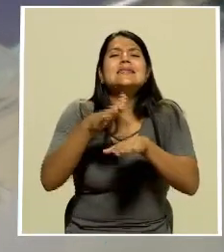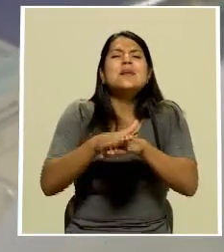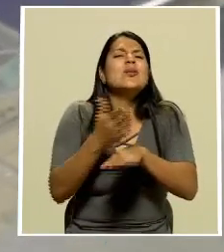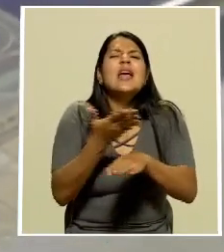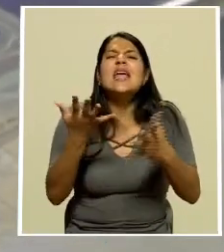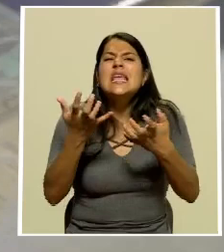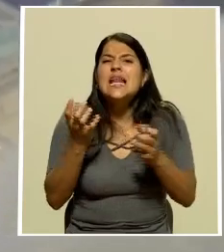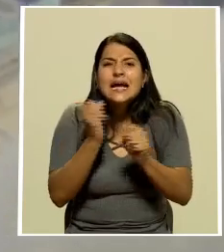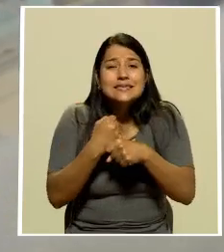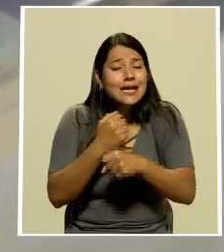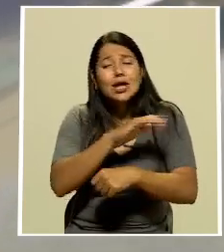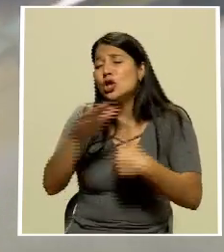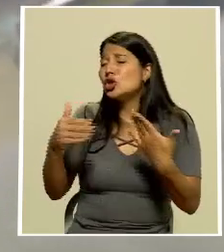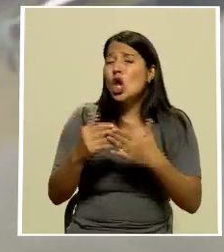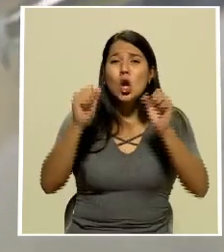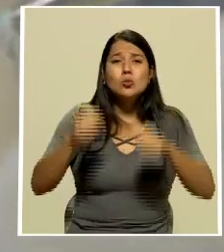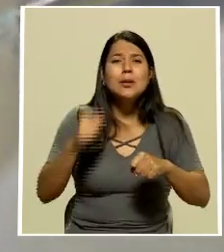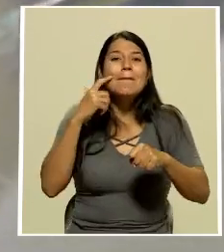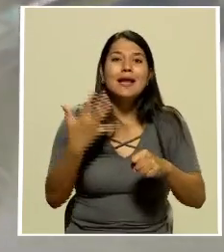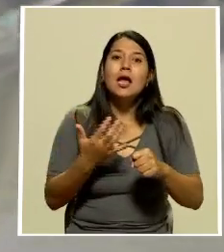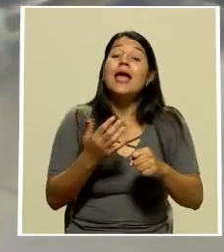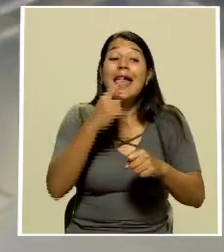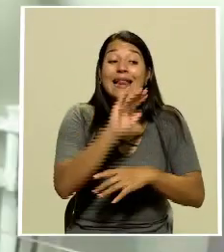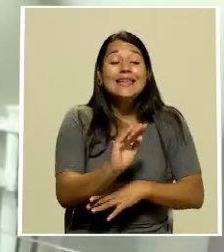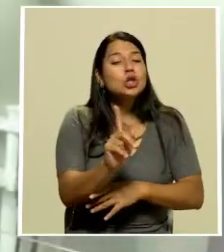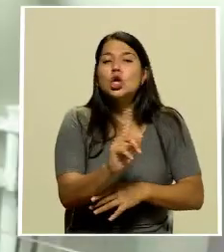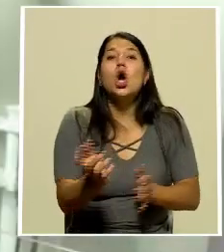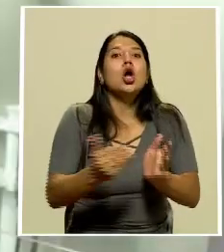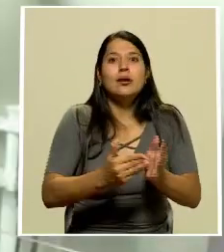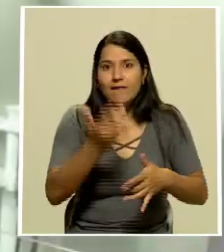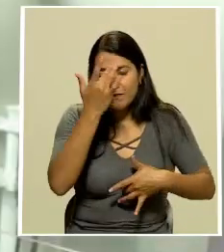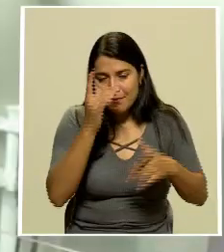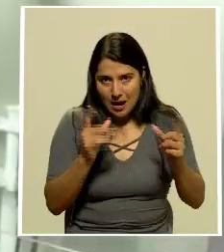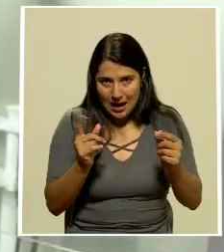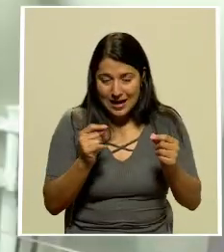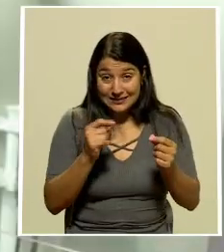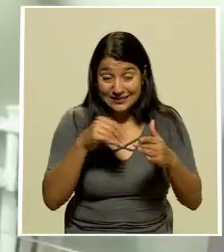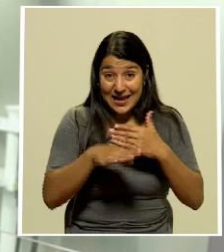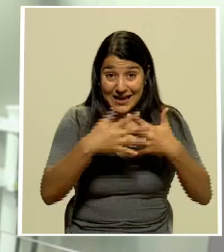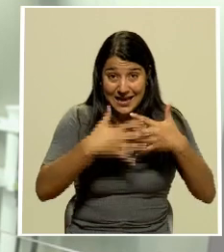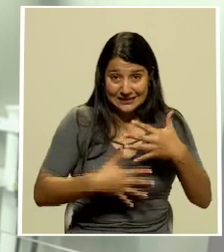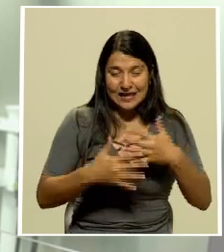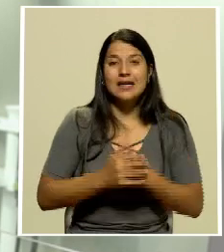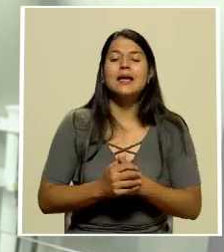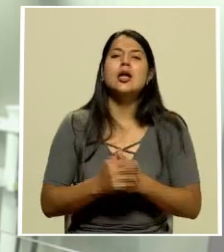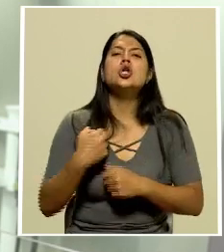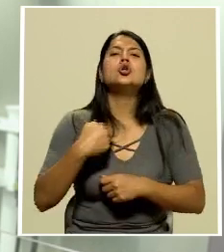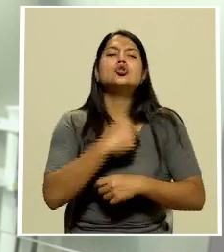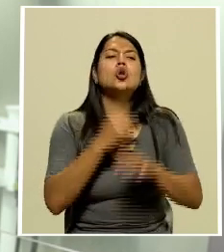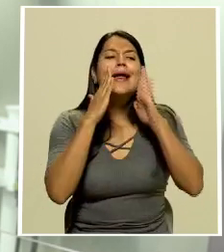lo posible para evitar que el paciente regrese. Aproximadamente nosotros diagnosticamos 50 pacientes por